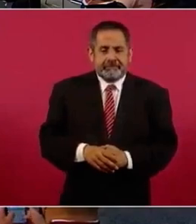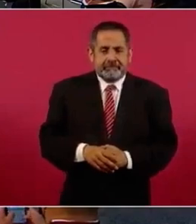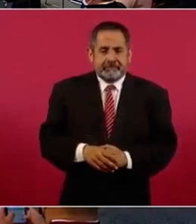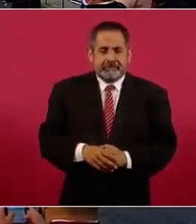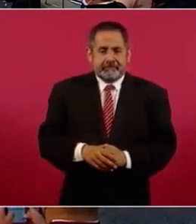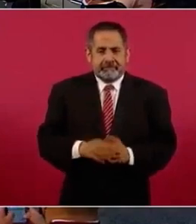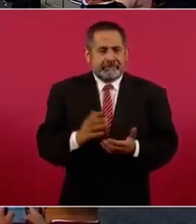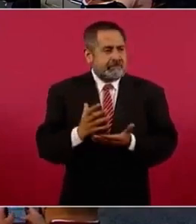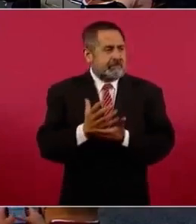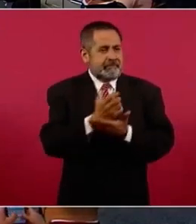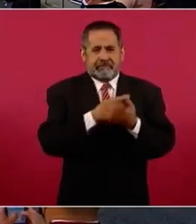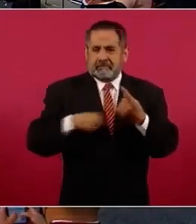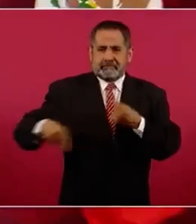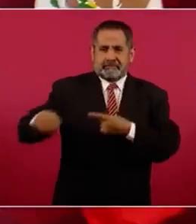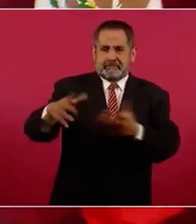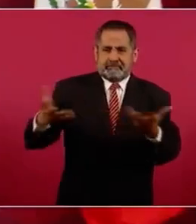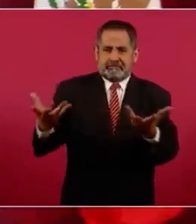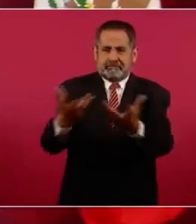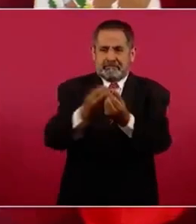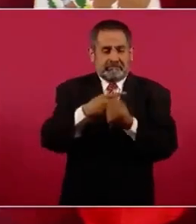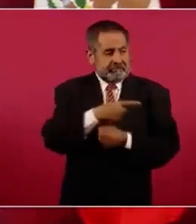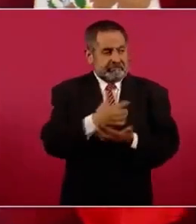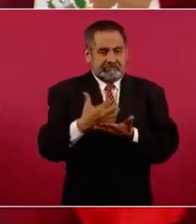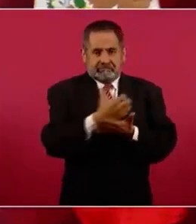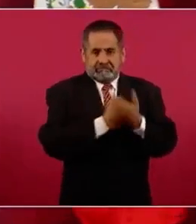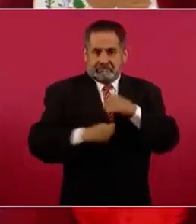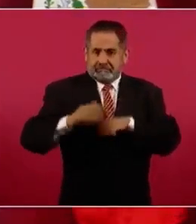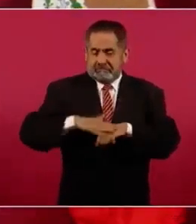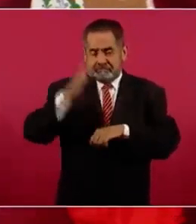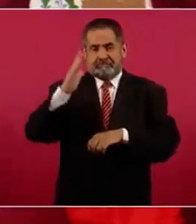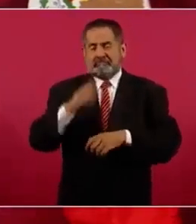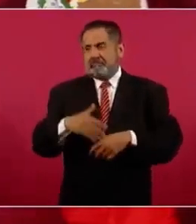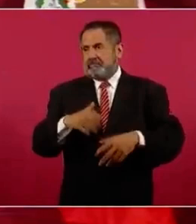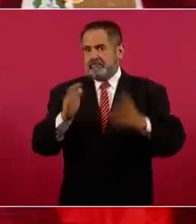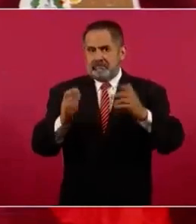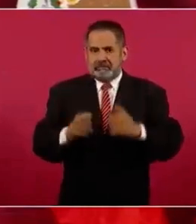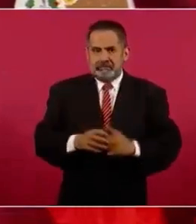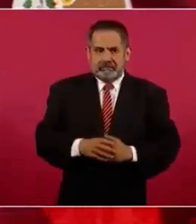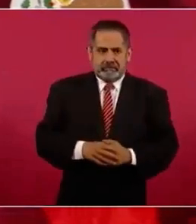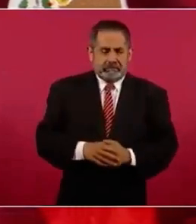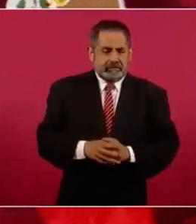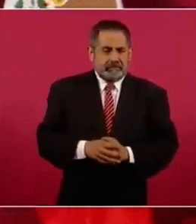gana más que todos nosotros aquí, juntos.